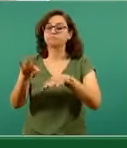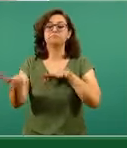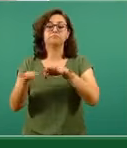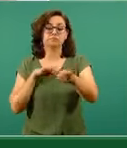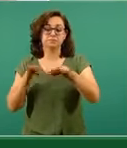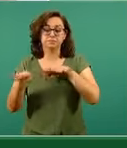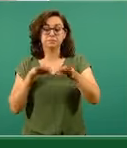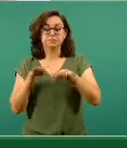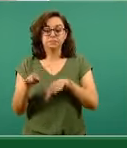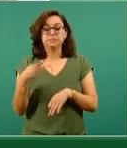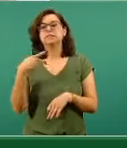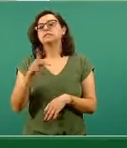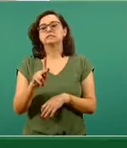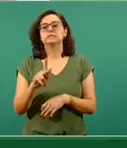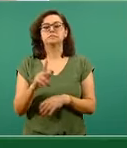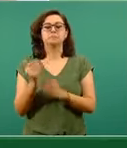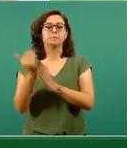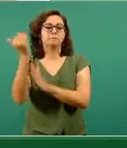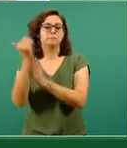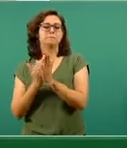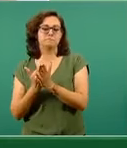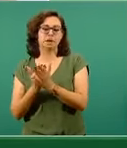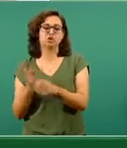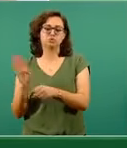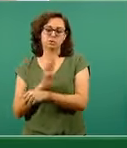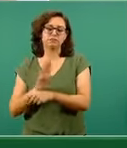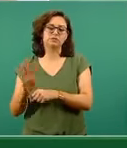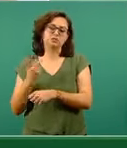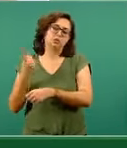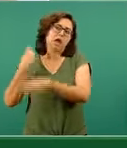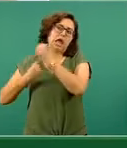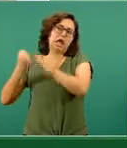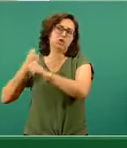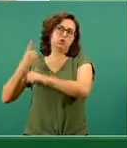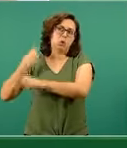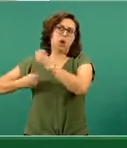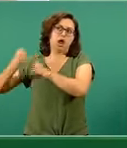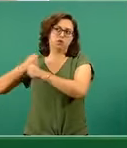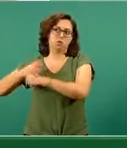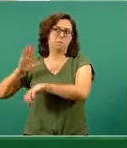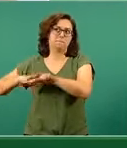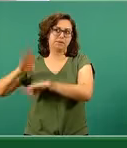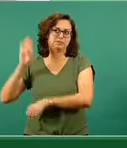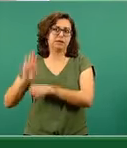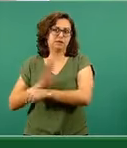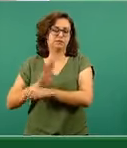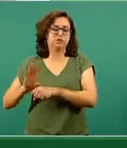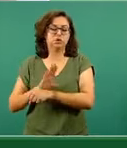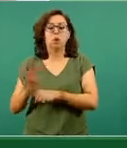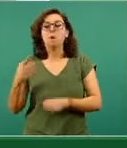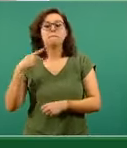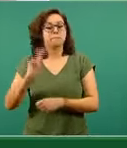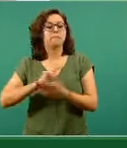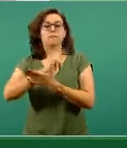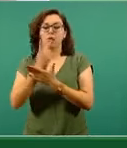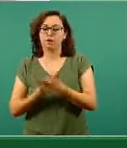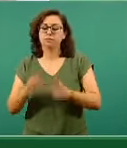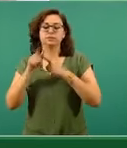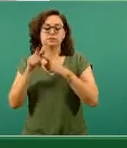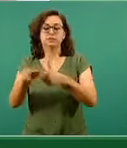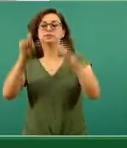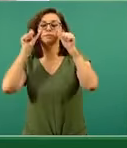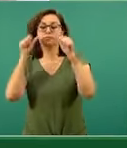luego con menos pacientes beneficiados que en años anteriores, pero estos programas los seguimos atendiendo